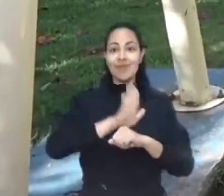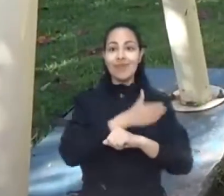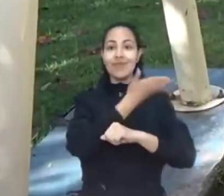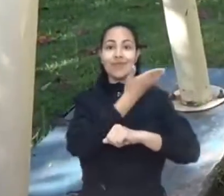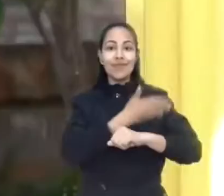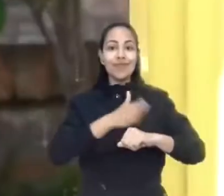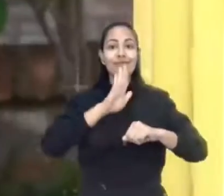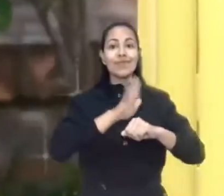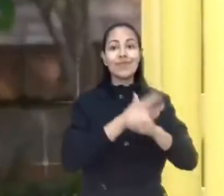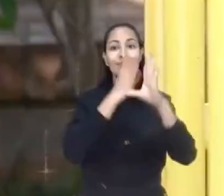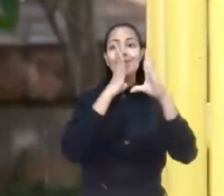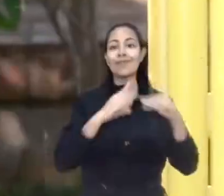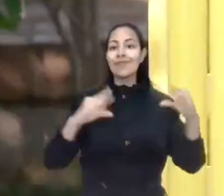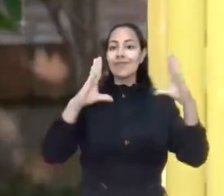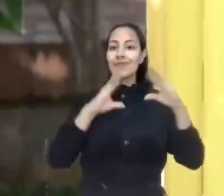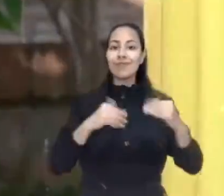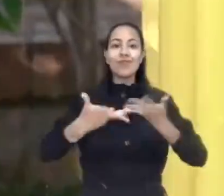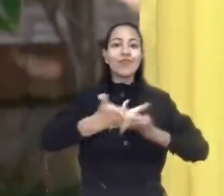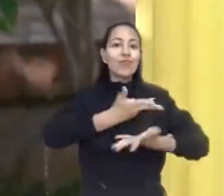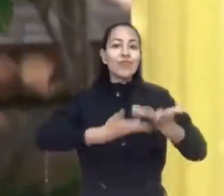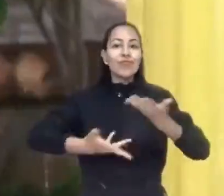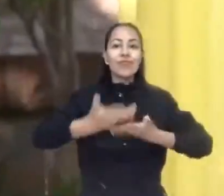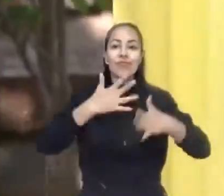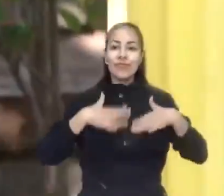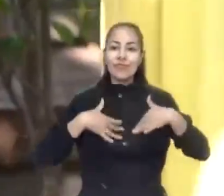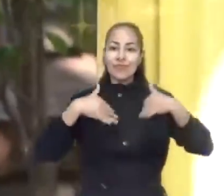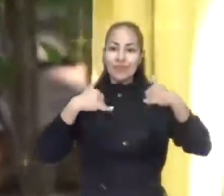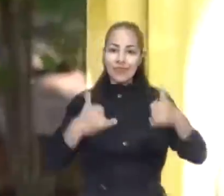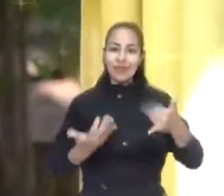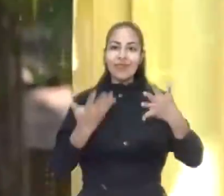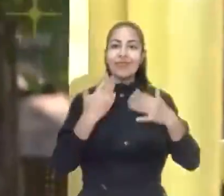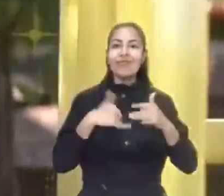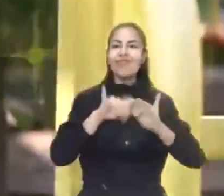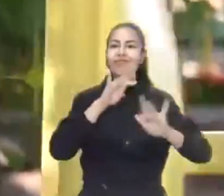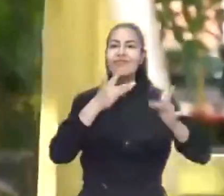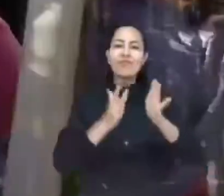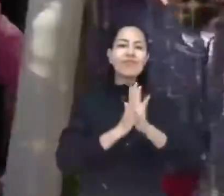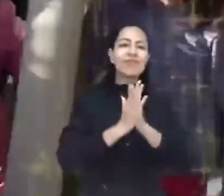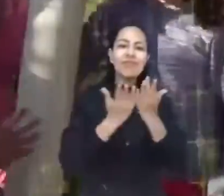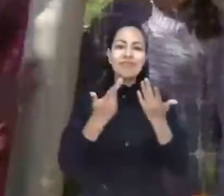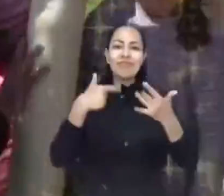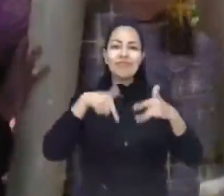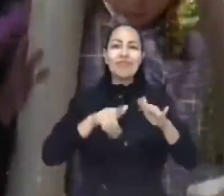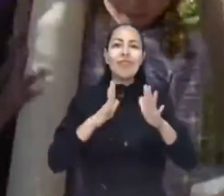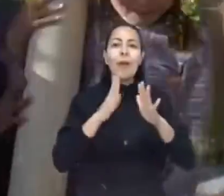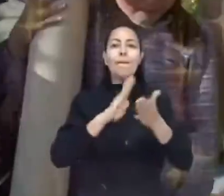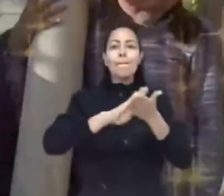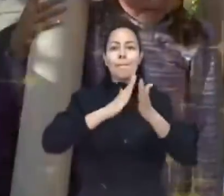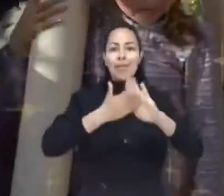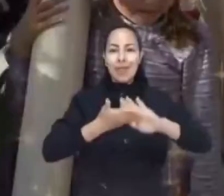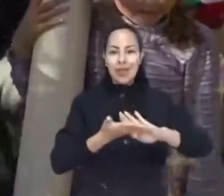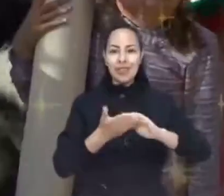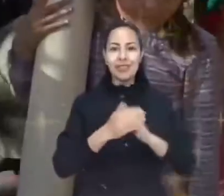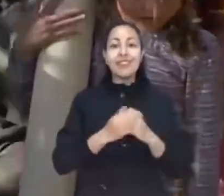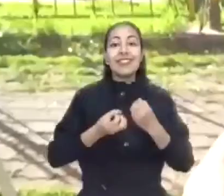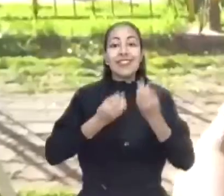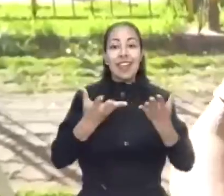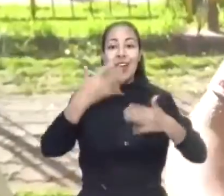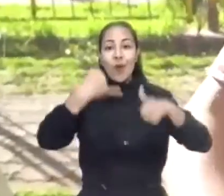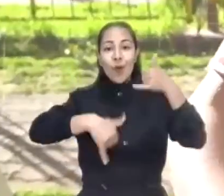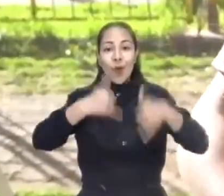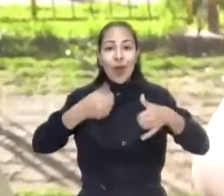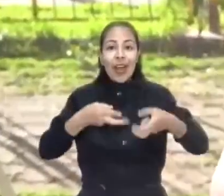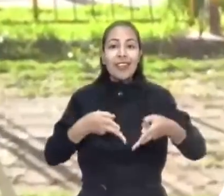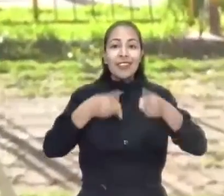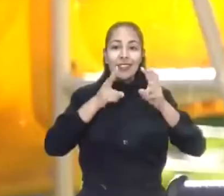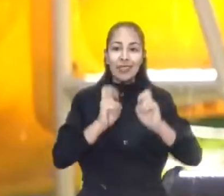En esta Navidad, comparte felicidad, regala luz de esperanza para que brille la paz.